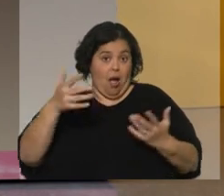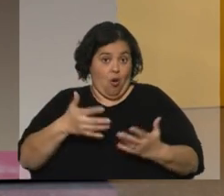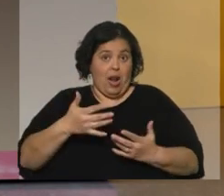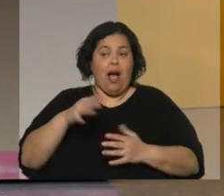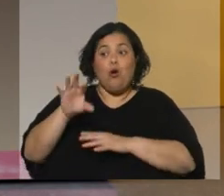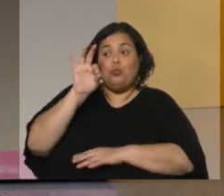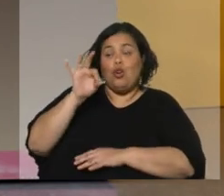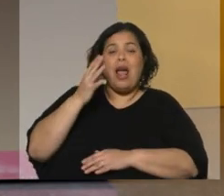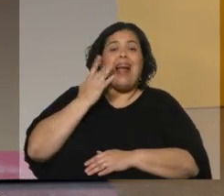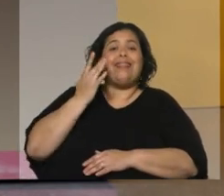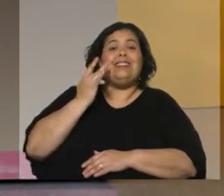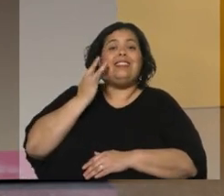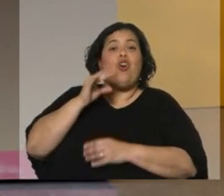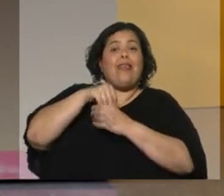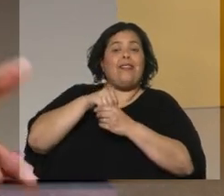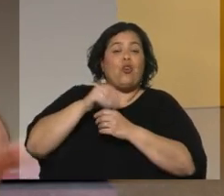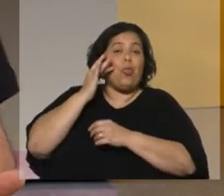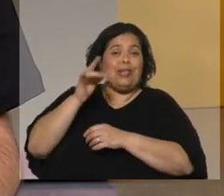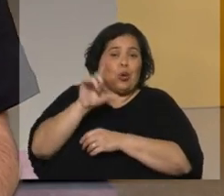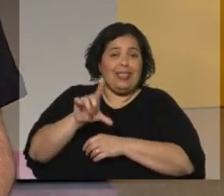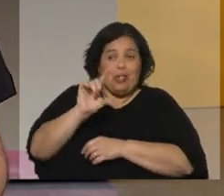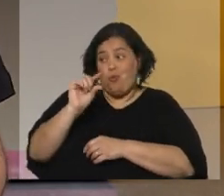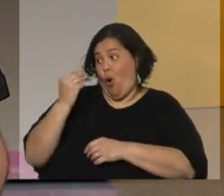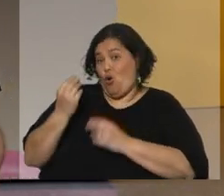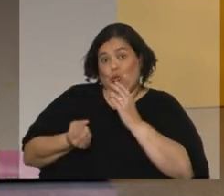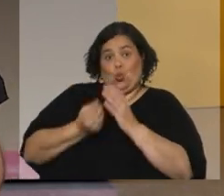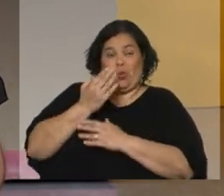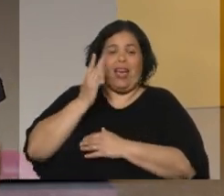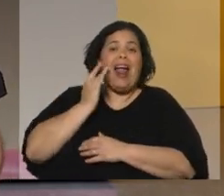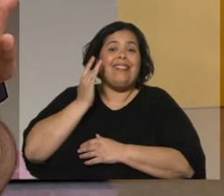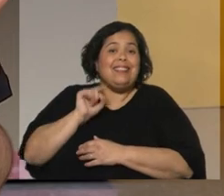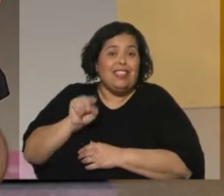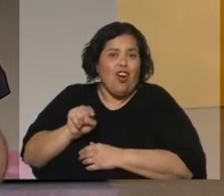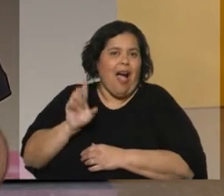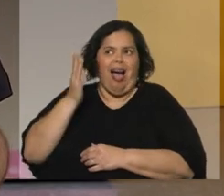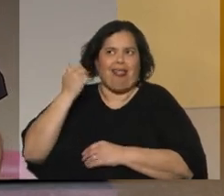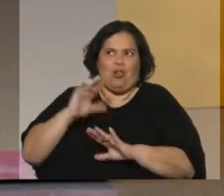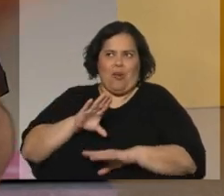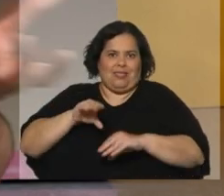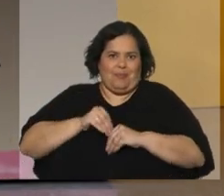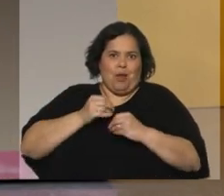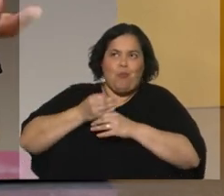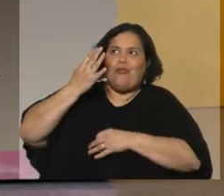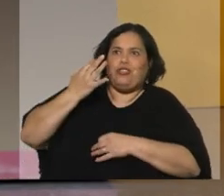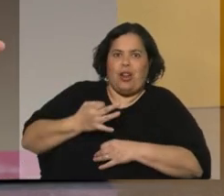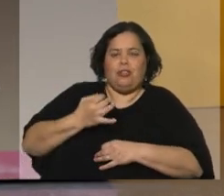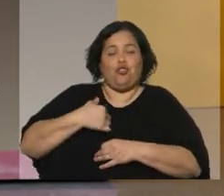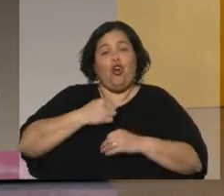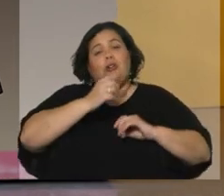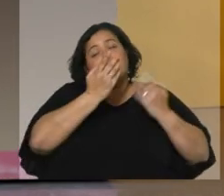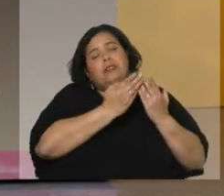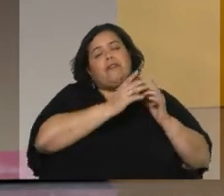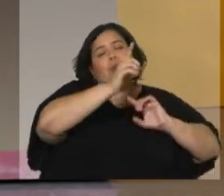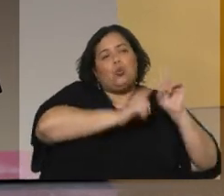opción artística en el en la educación existe hace poco tiempo Entonces fue todo un tema y empecé a hacer otras facultades otras